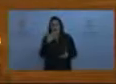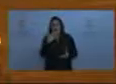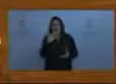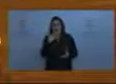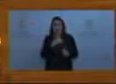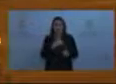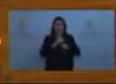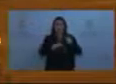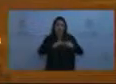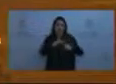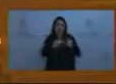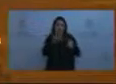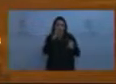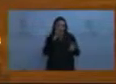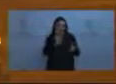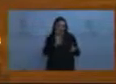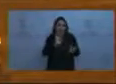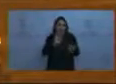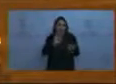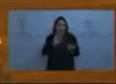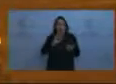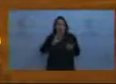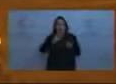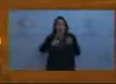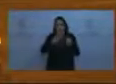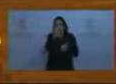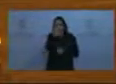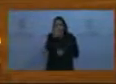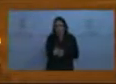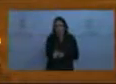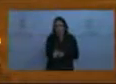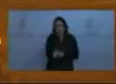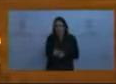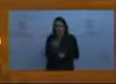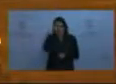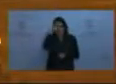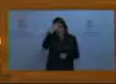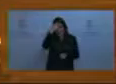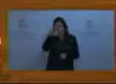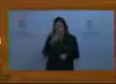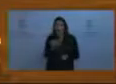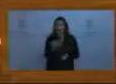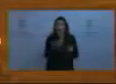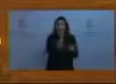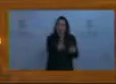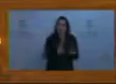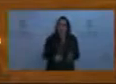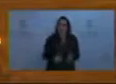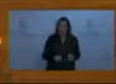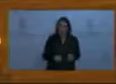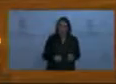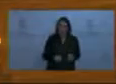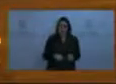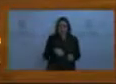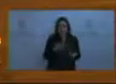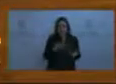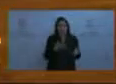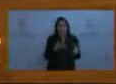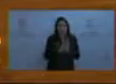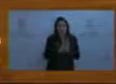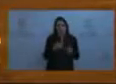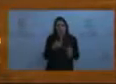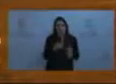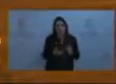a un niño o un familiar y tienes que hacer la compra para esos familiares, estamos en franca